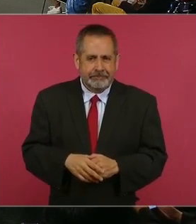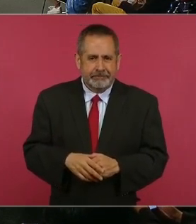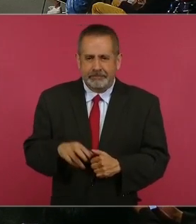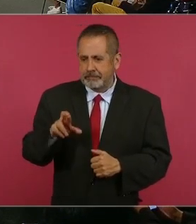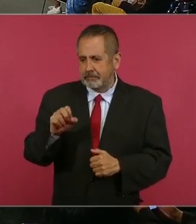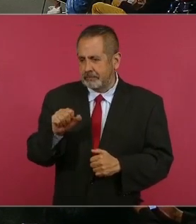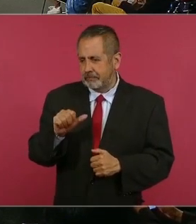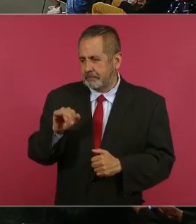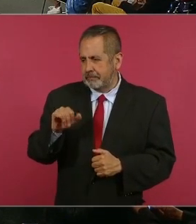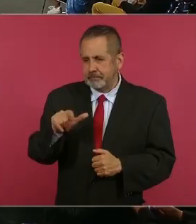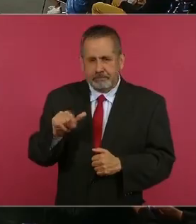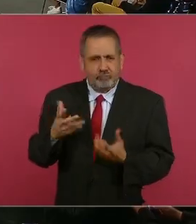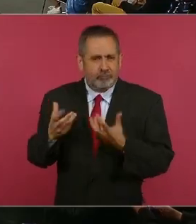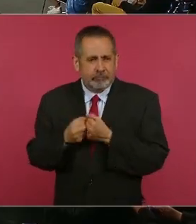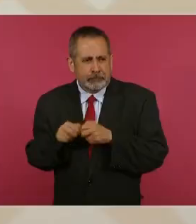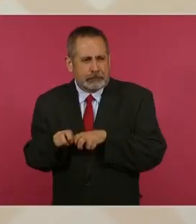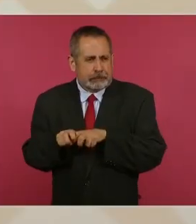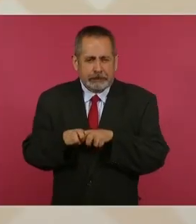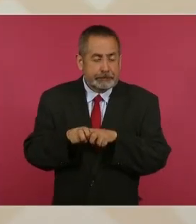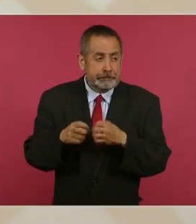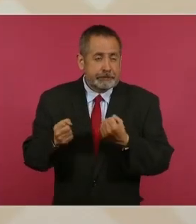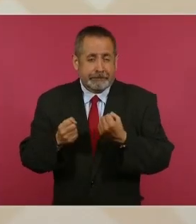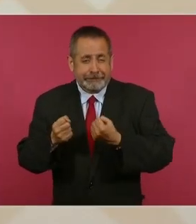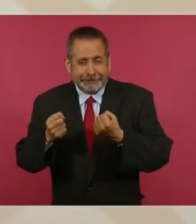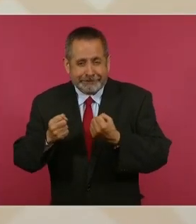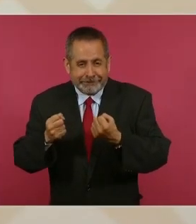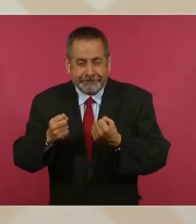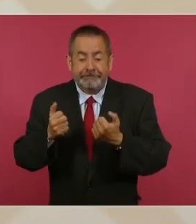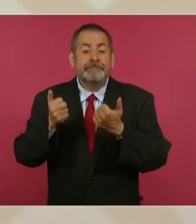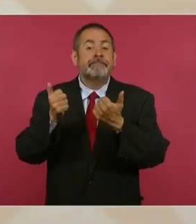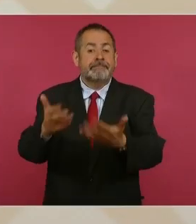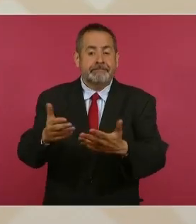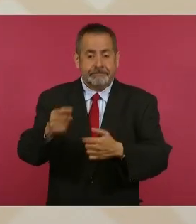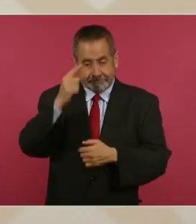Rosa Isela. Entonces llegamos de nuevo.